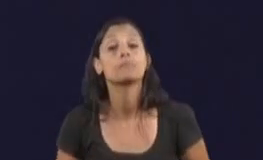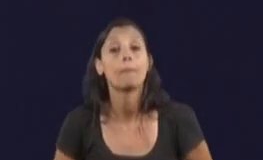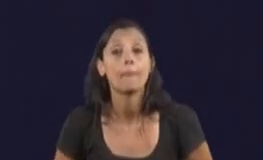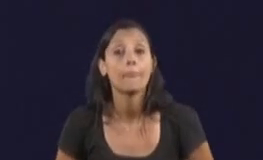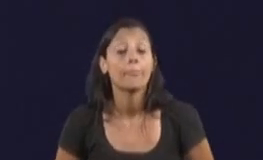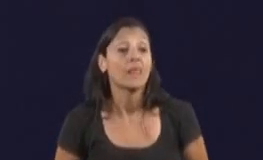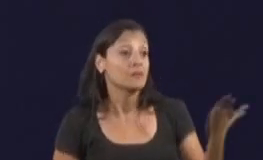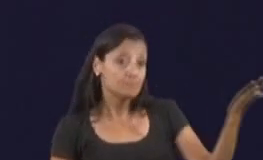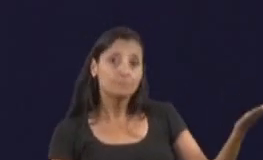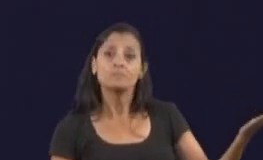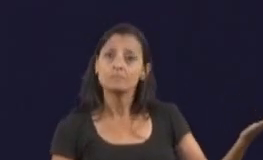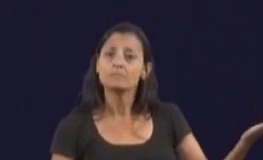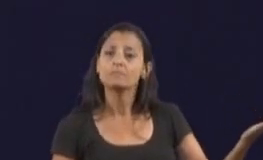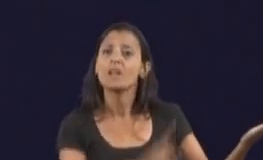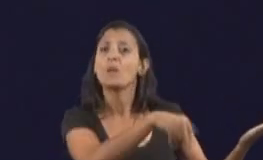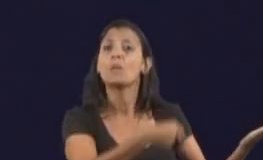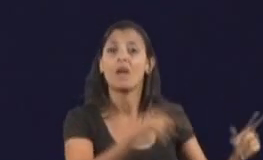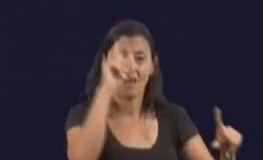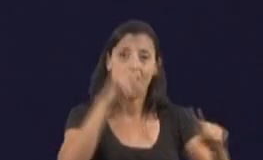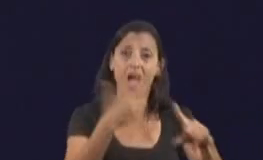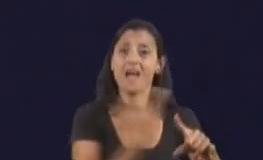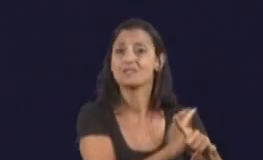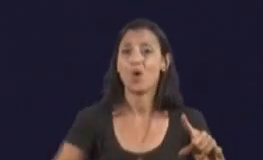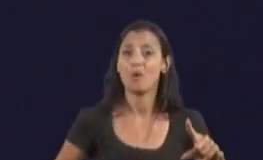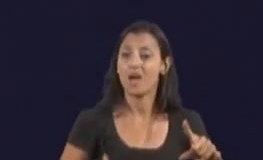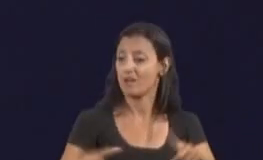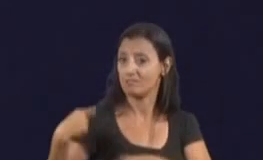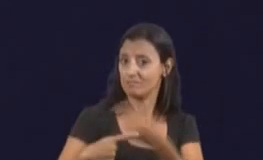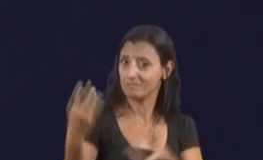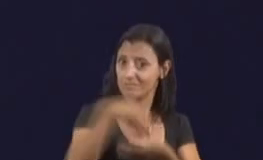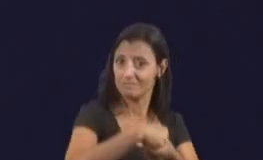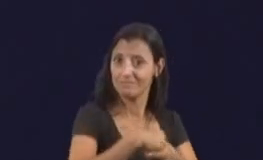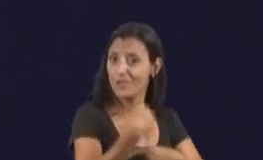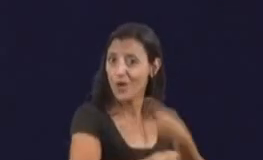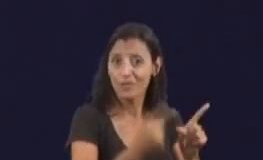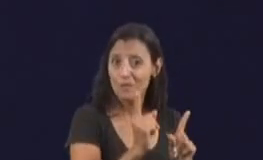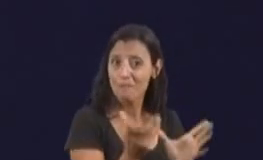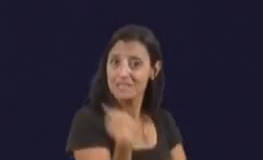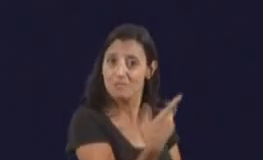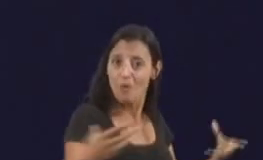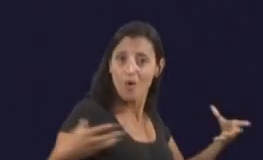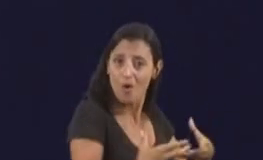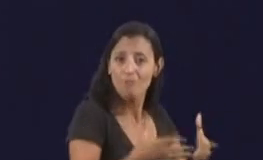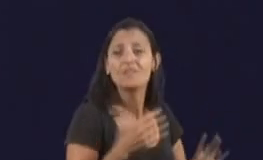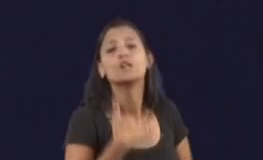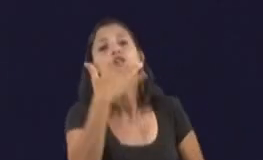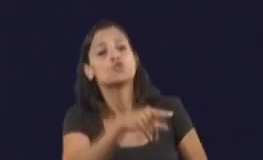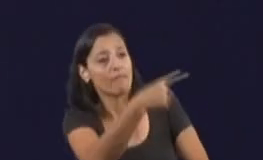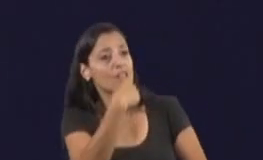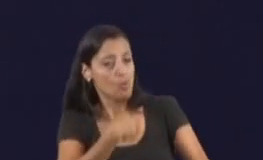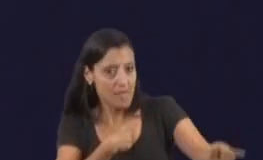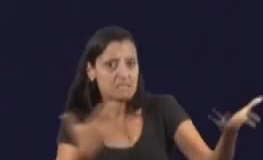precisamente Marco viene de la gestión anterior y efectivamente el trabajo y la metodología siguen siendo las mismas. Entiendo el punto, pero